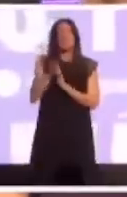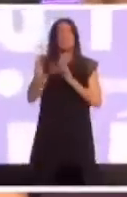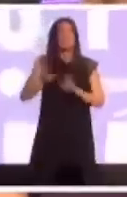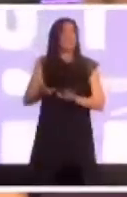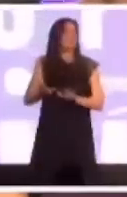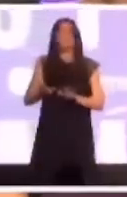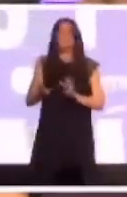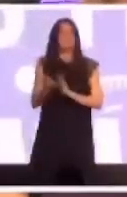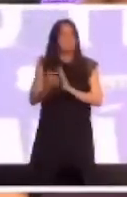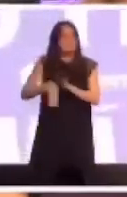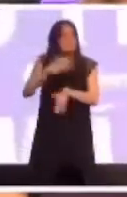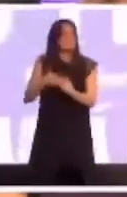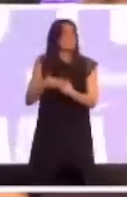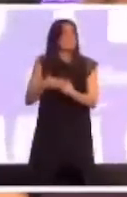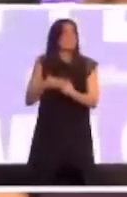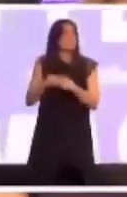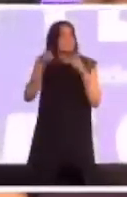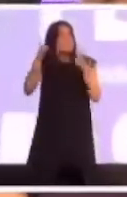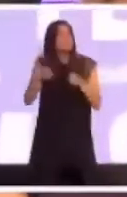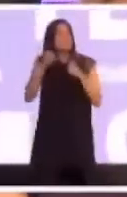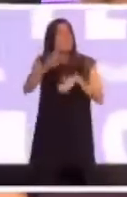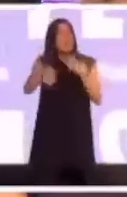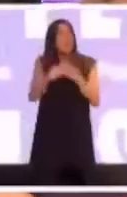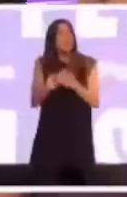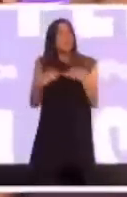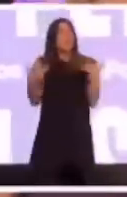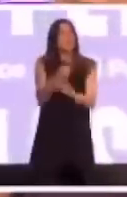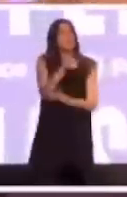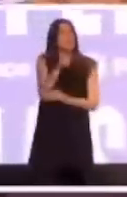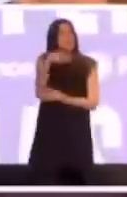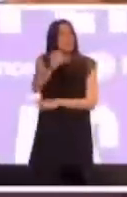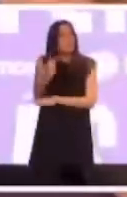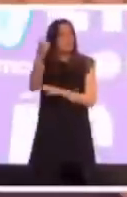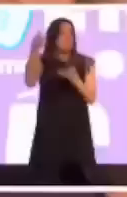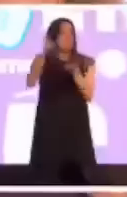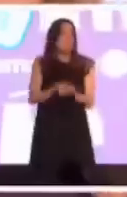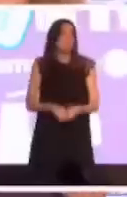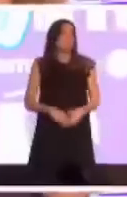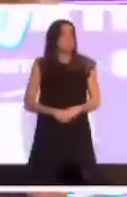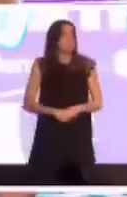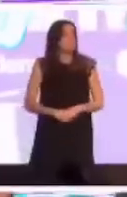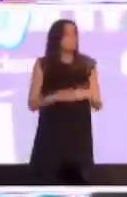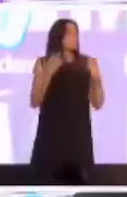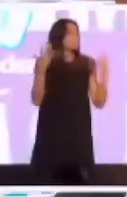determinadas hasta que consigamos todos y cada uno de nuestros derechos